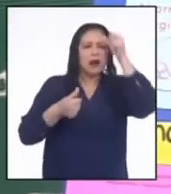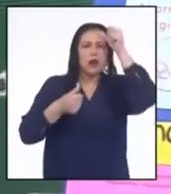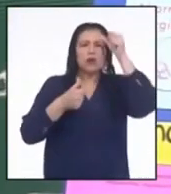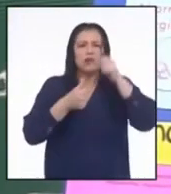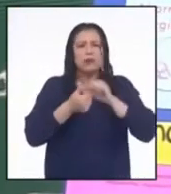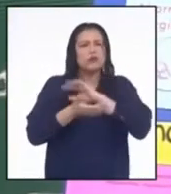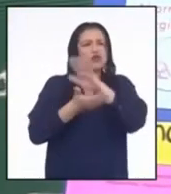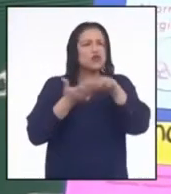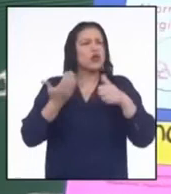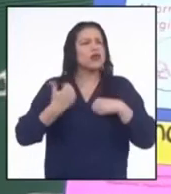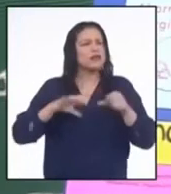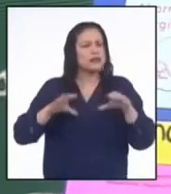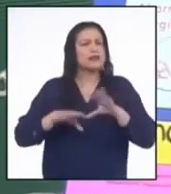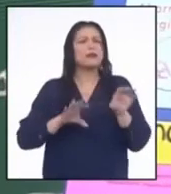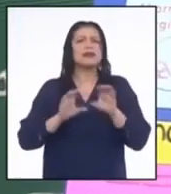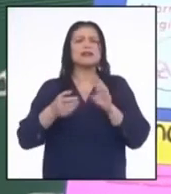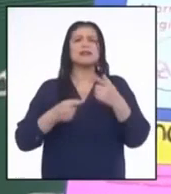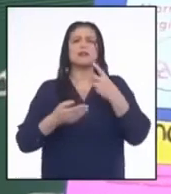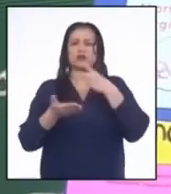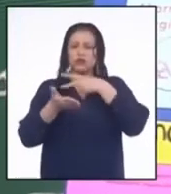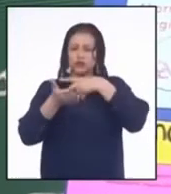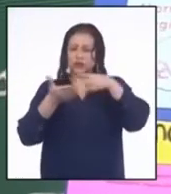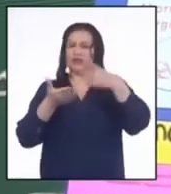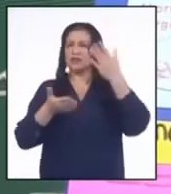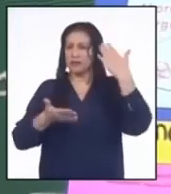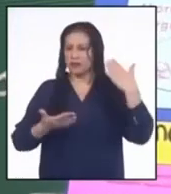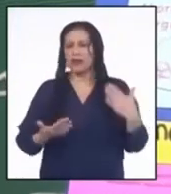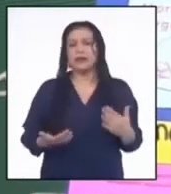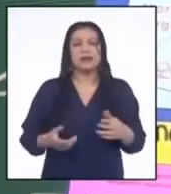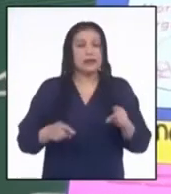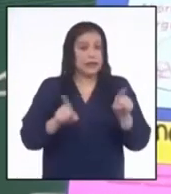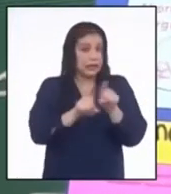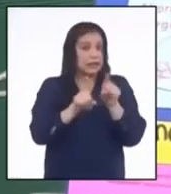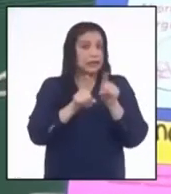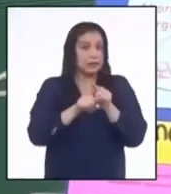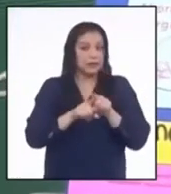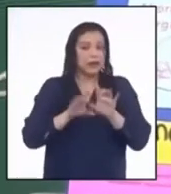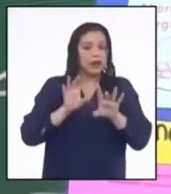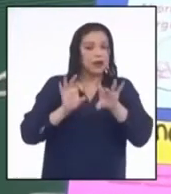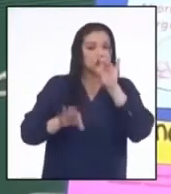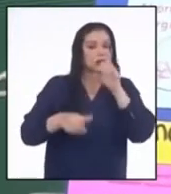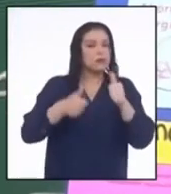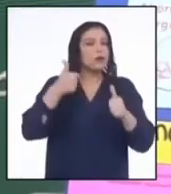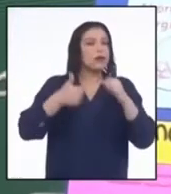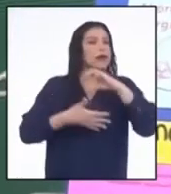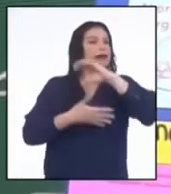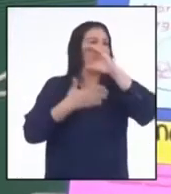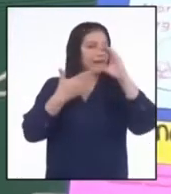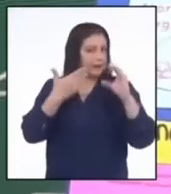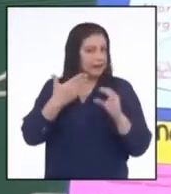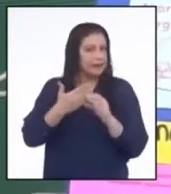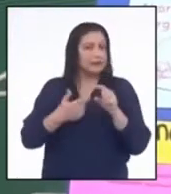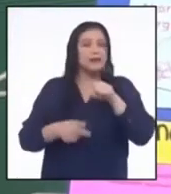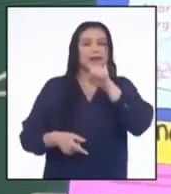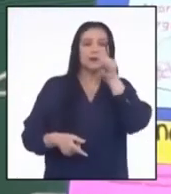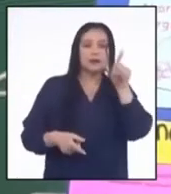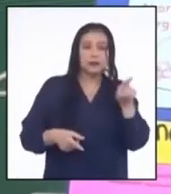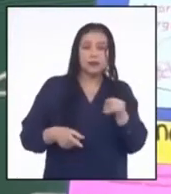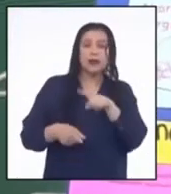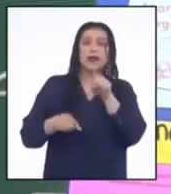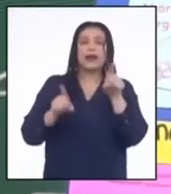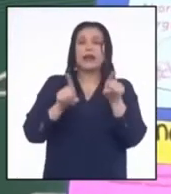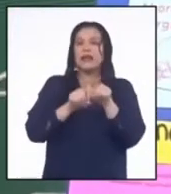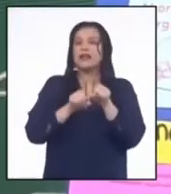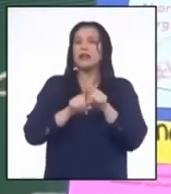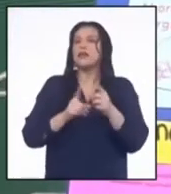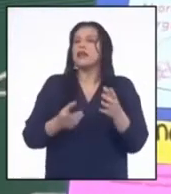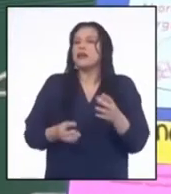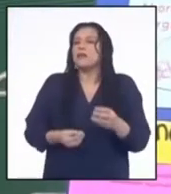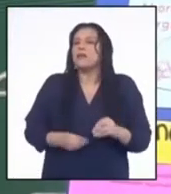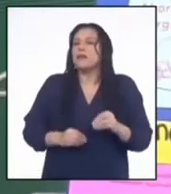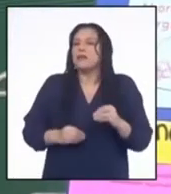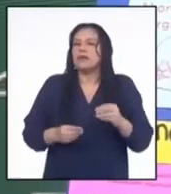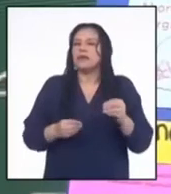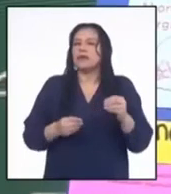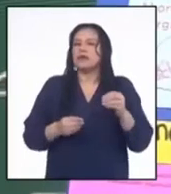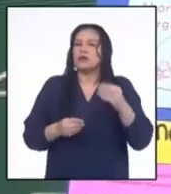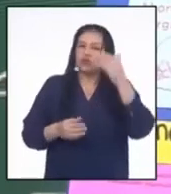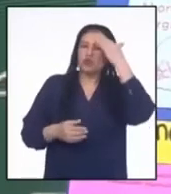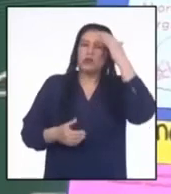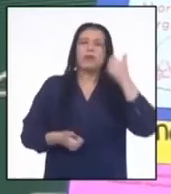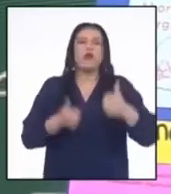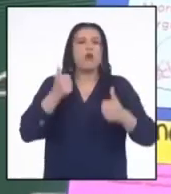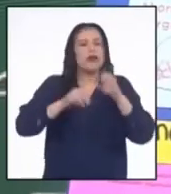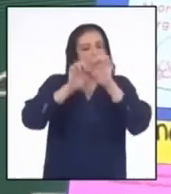las actividades desarrolladas en estas 2 semanas. También identificamos las características de la circunferencia y determinamos sus